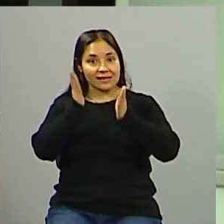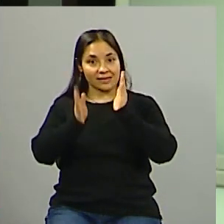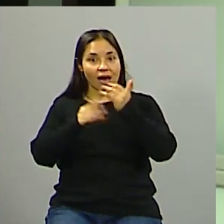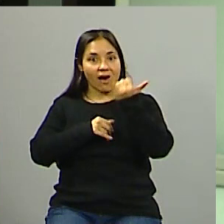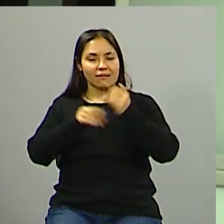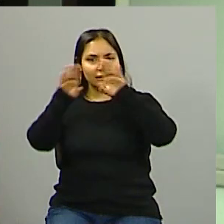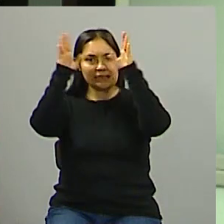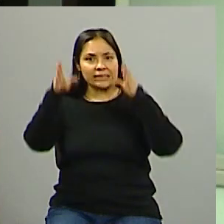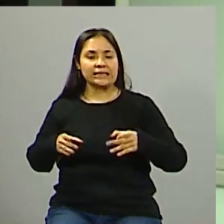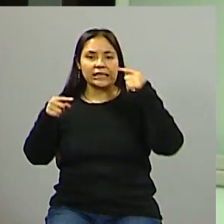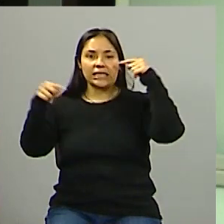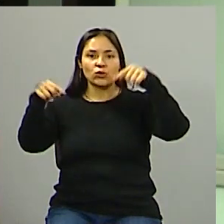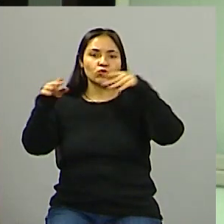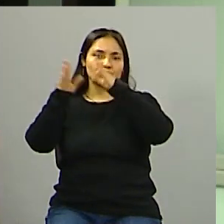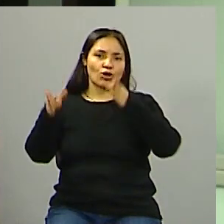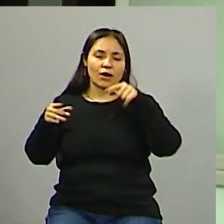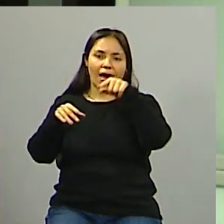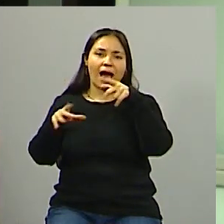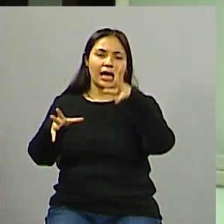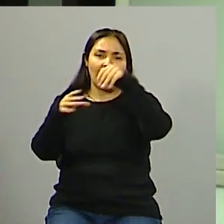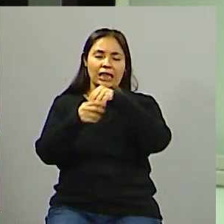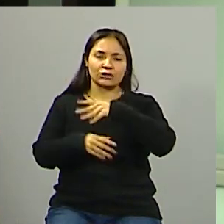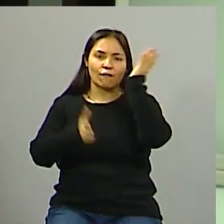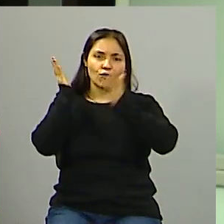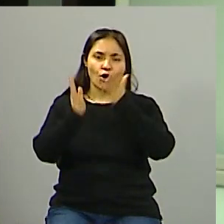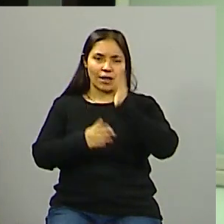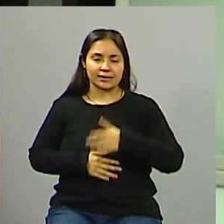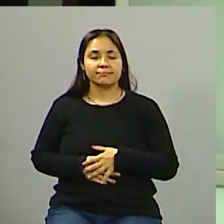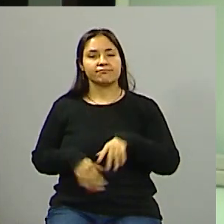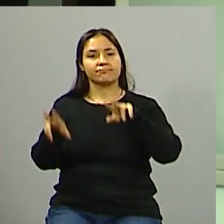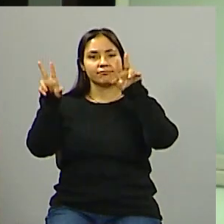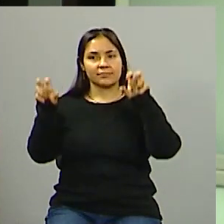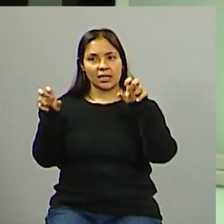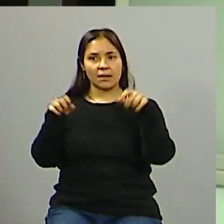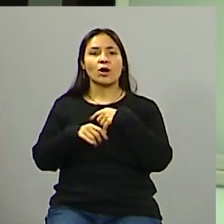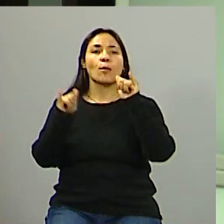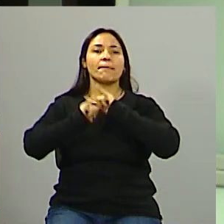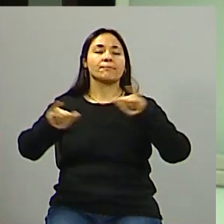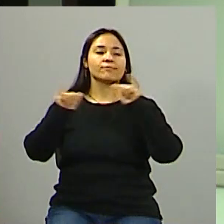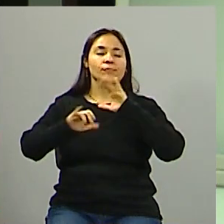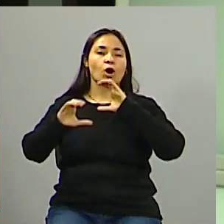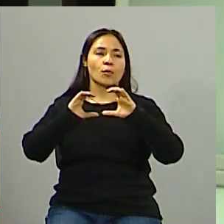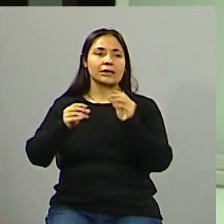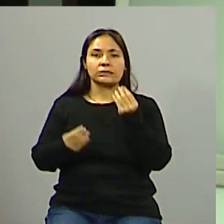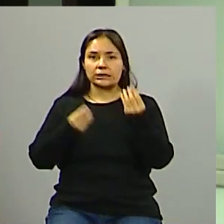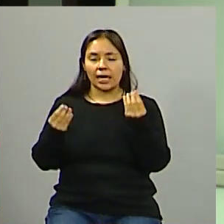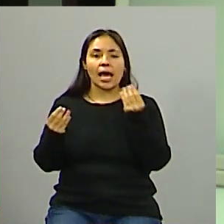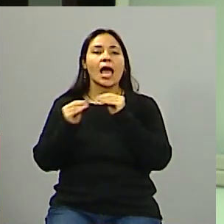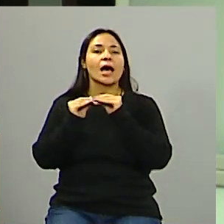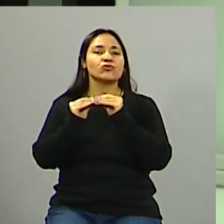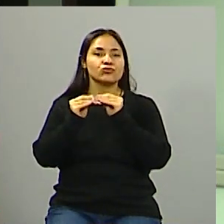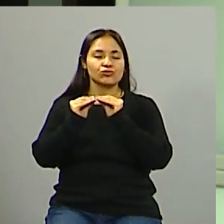Y queríamos hacer referencia a un caso que se conoció hace algunos días. Vamos a repasar el título que graficaban algunos medios en relación a un